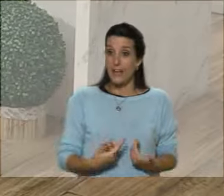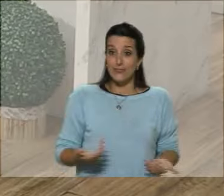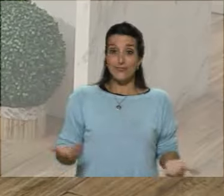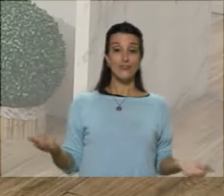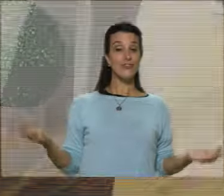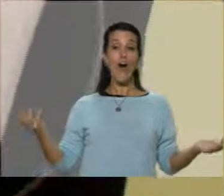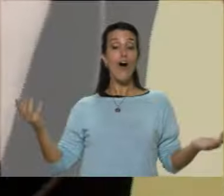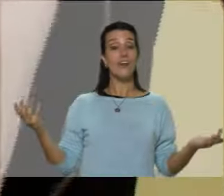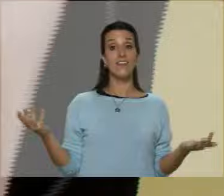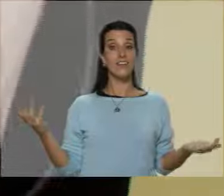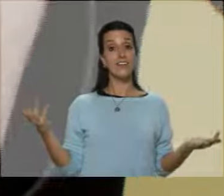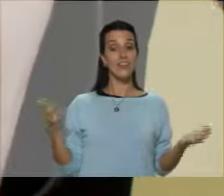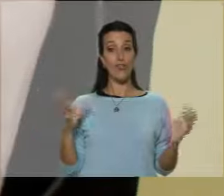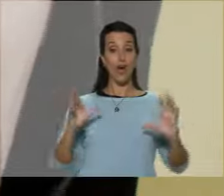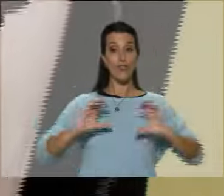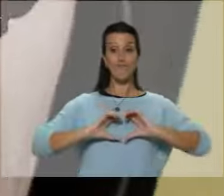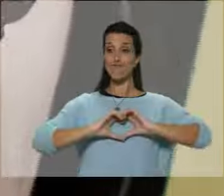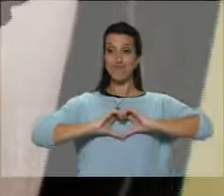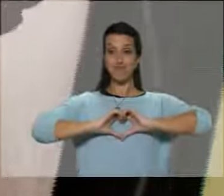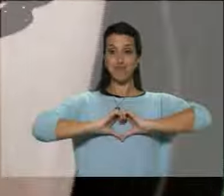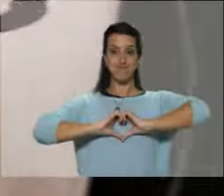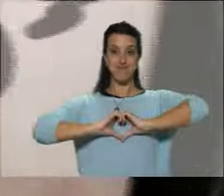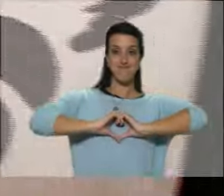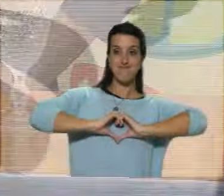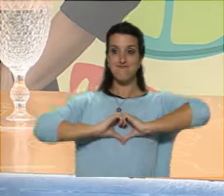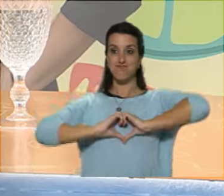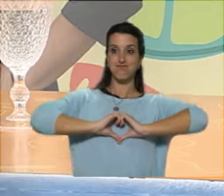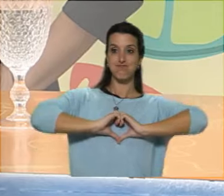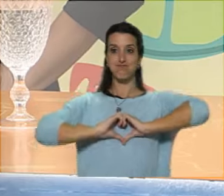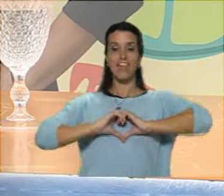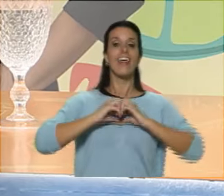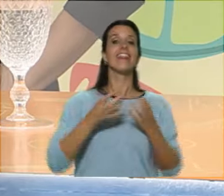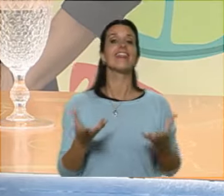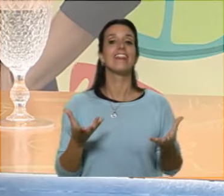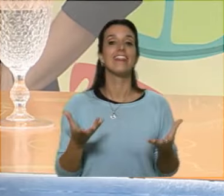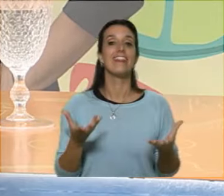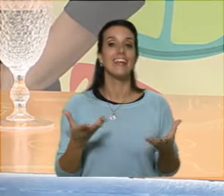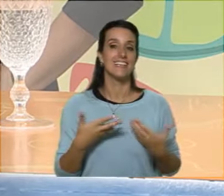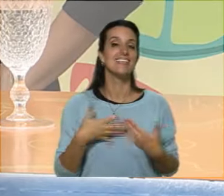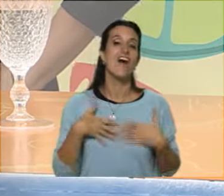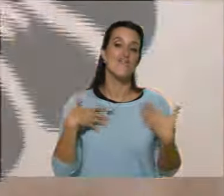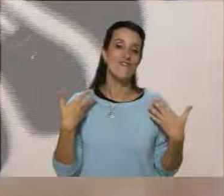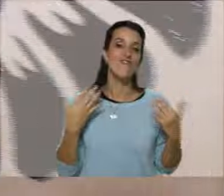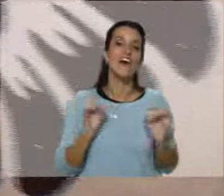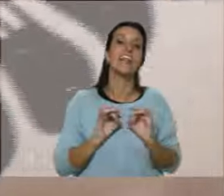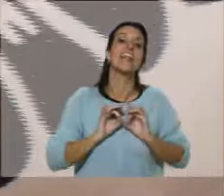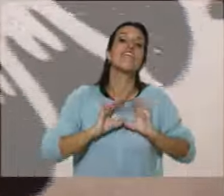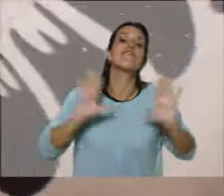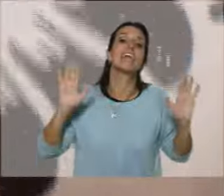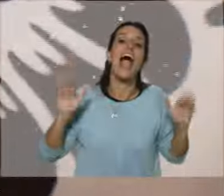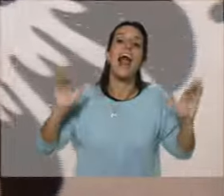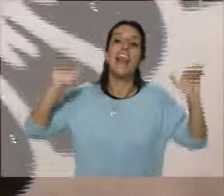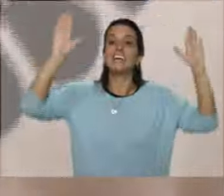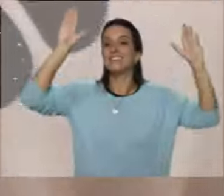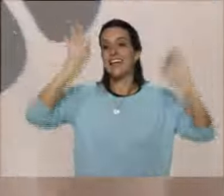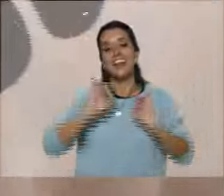ni que hubiéramos estado así como cronometrados, ¿eh? Es de, ¿cómo? Es un amor libre, ahí está, un amor que se elige día